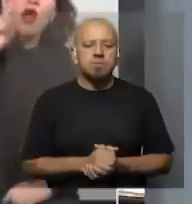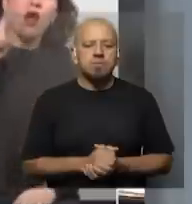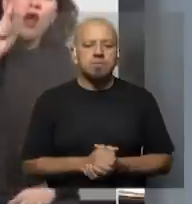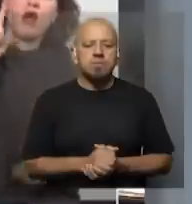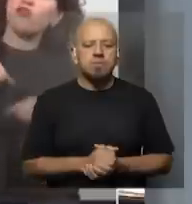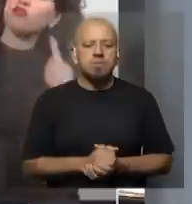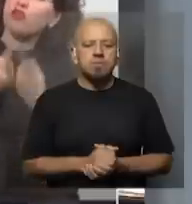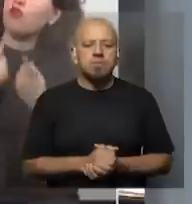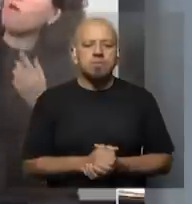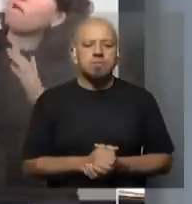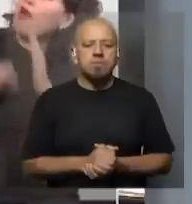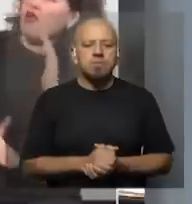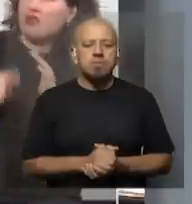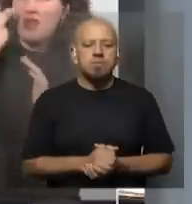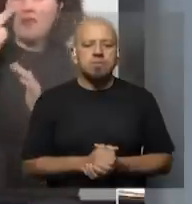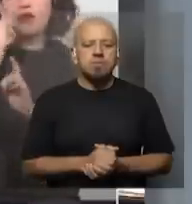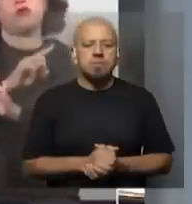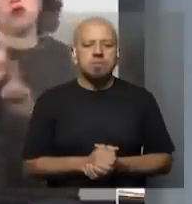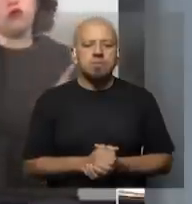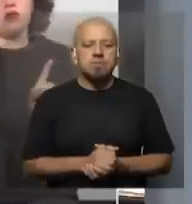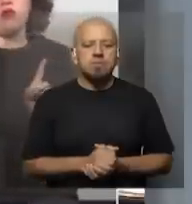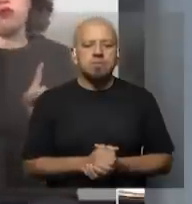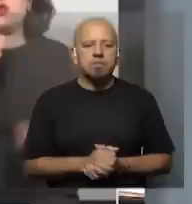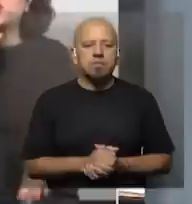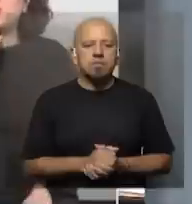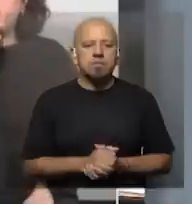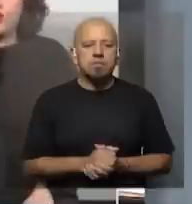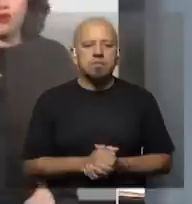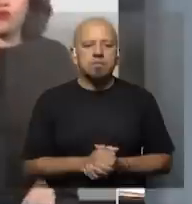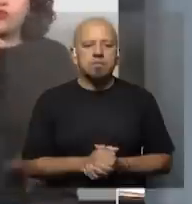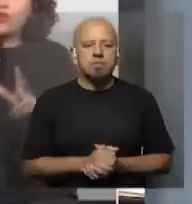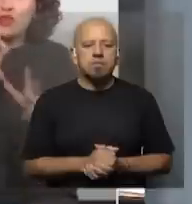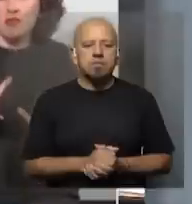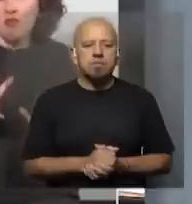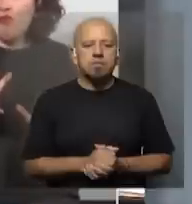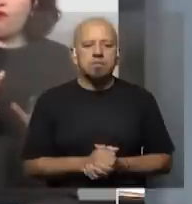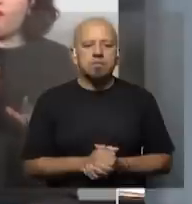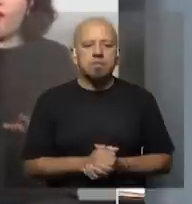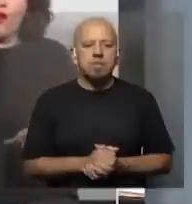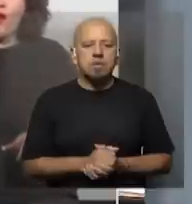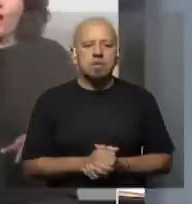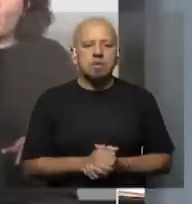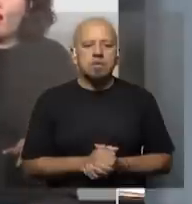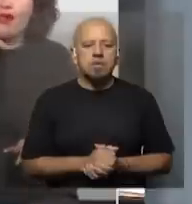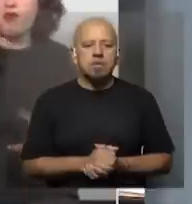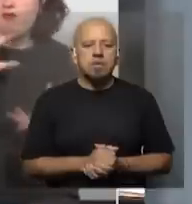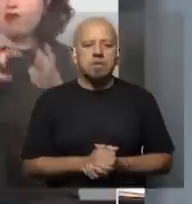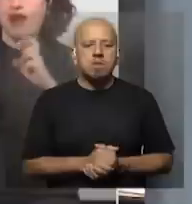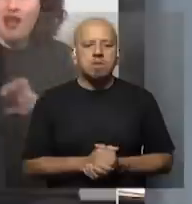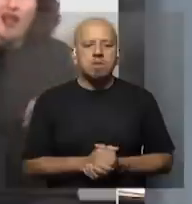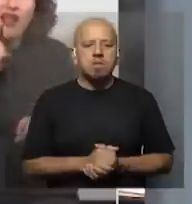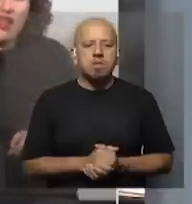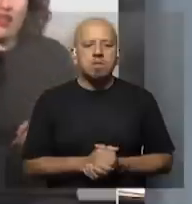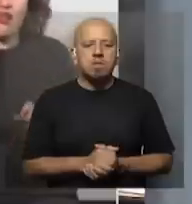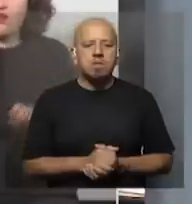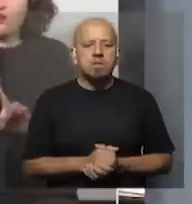minimizamos el tema creemos que no habría dudas No lo dijimos ni con sorna ni con ironía no lo dijimos con esa intención